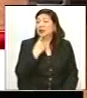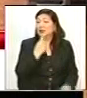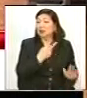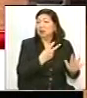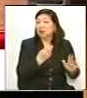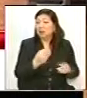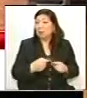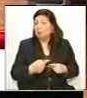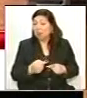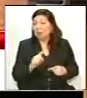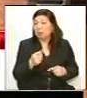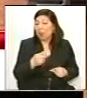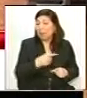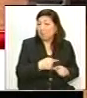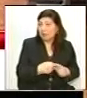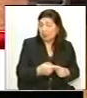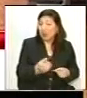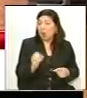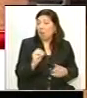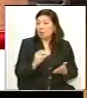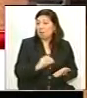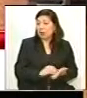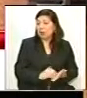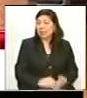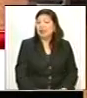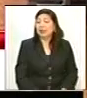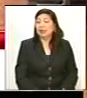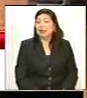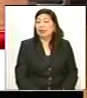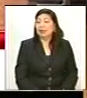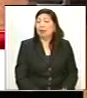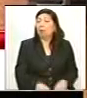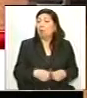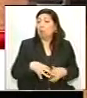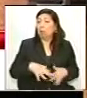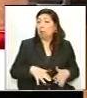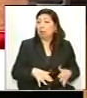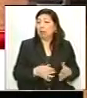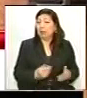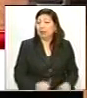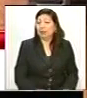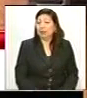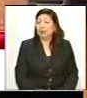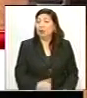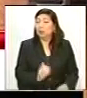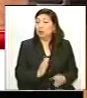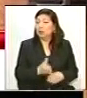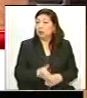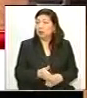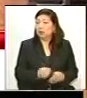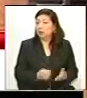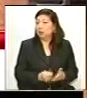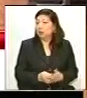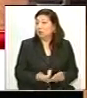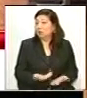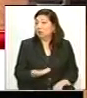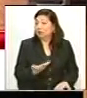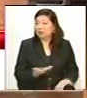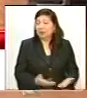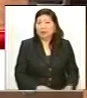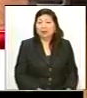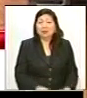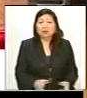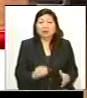700 metros, 1000 metros o más de esto que se debe descolmatar y se debe hacer, y uno va y constata que no está, y